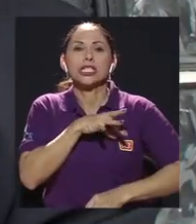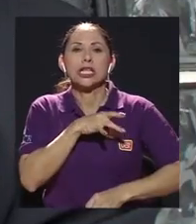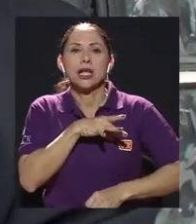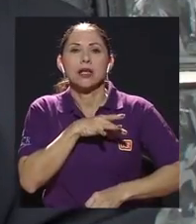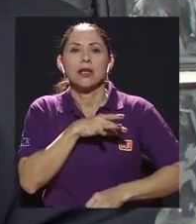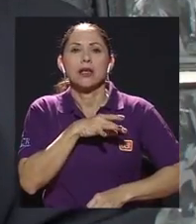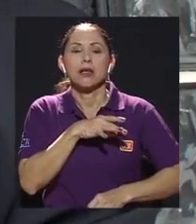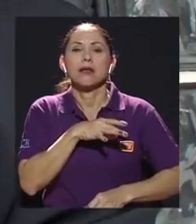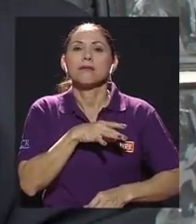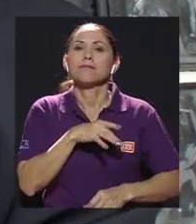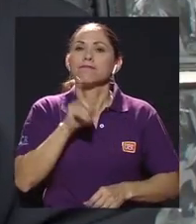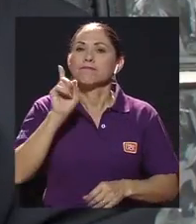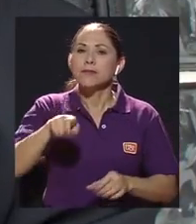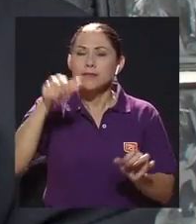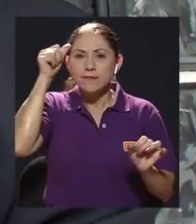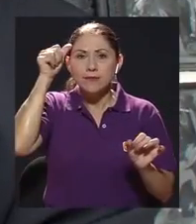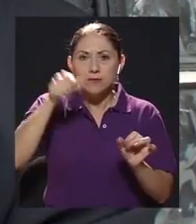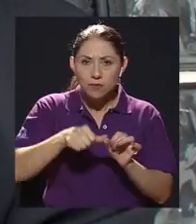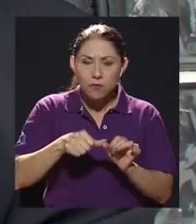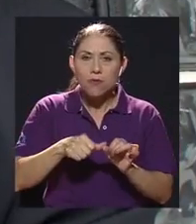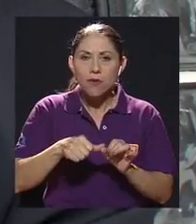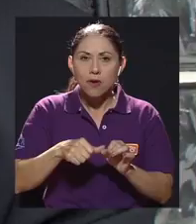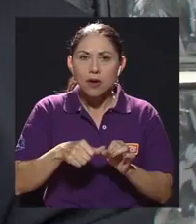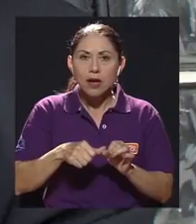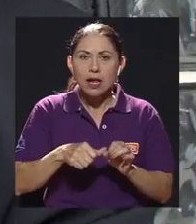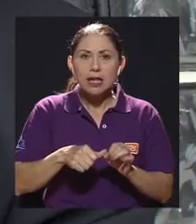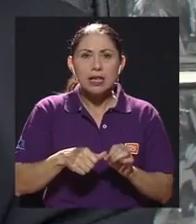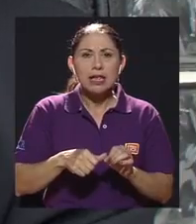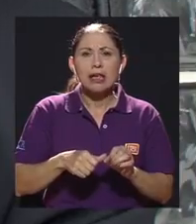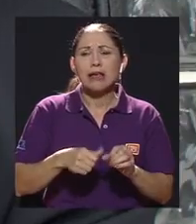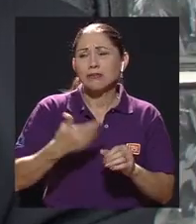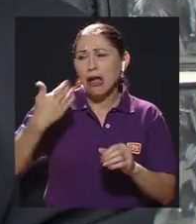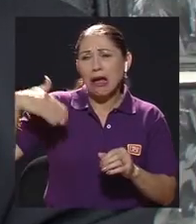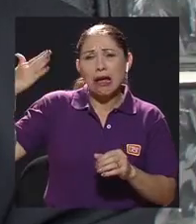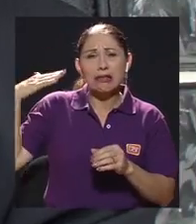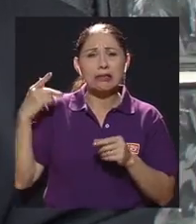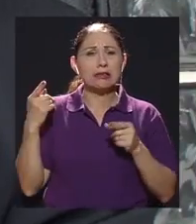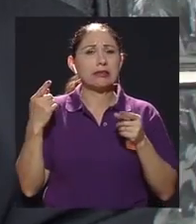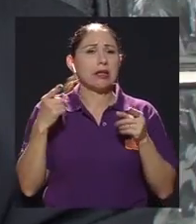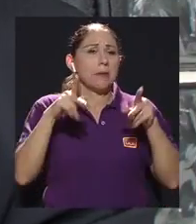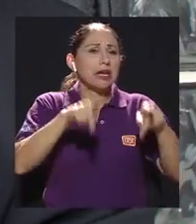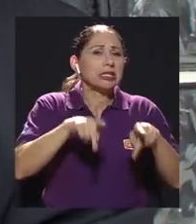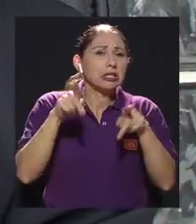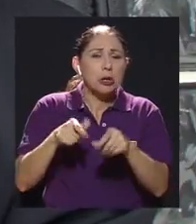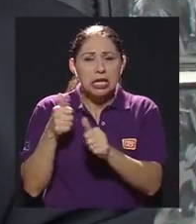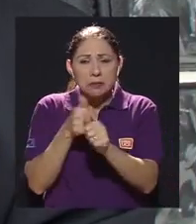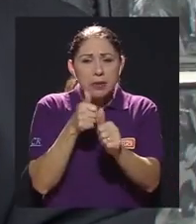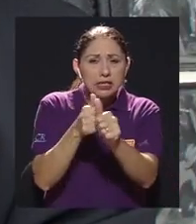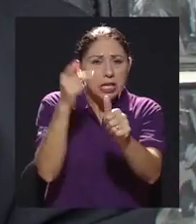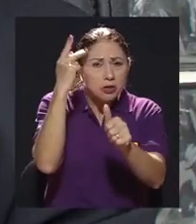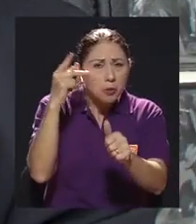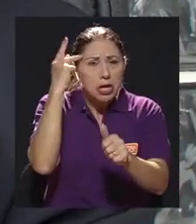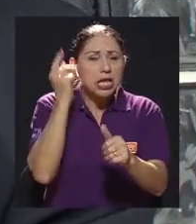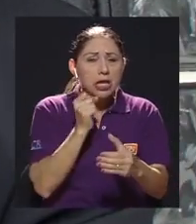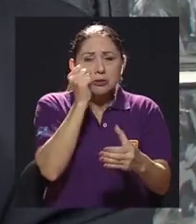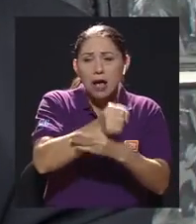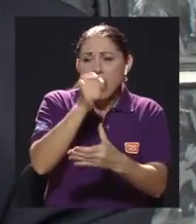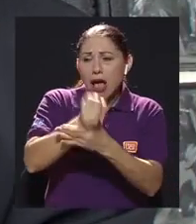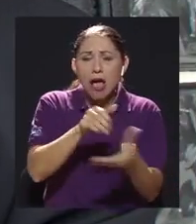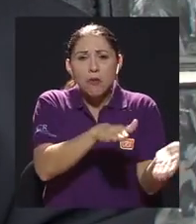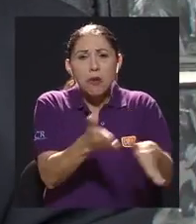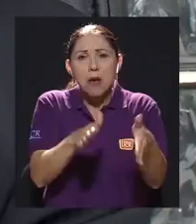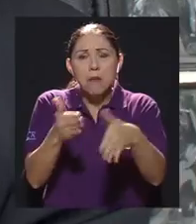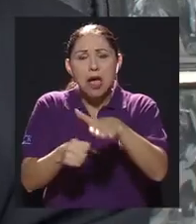recordar que después de miles de asesinatos, de perseguidos políticos, de represión en Chile,